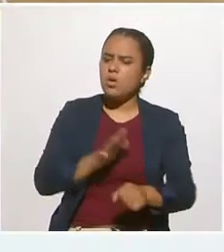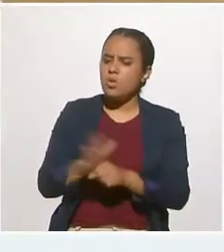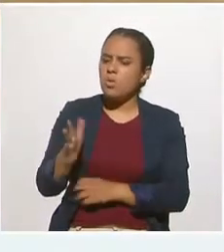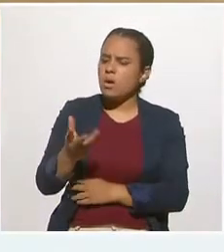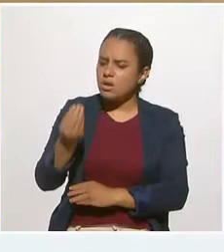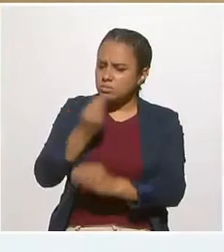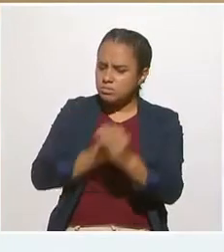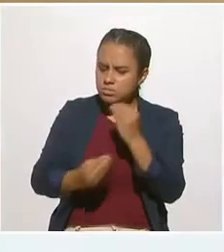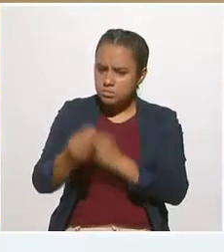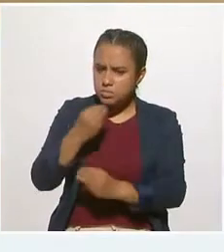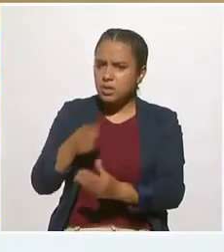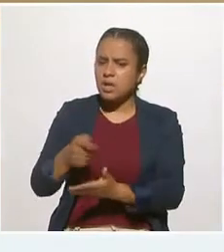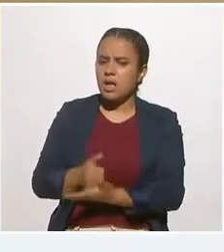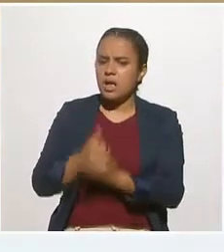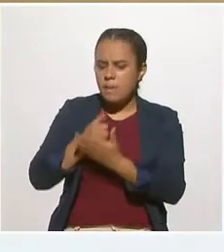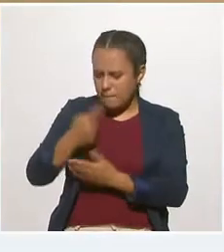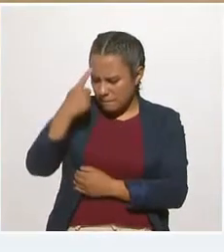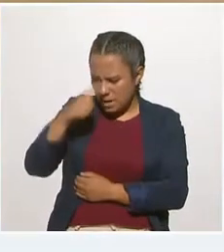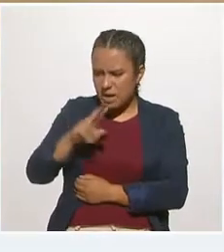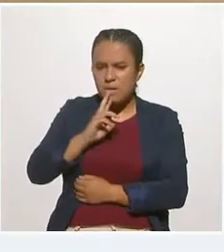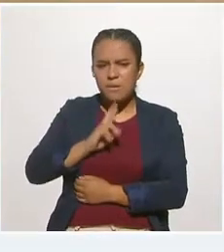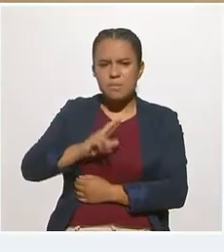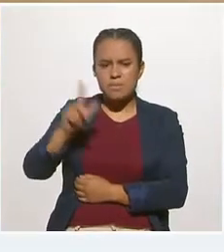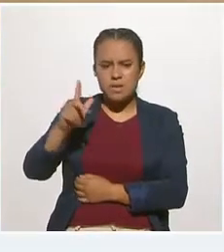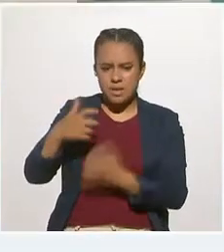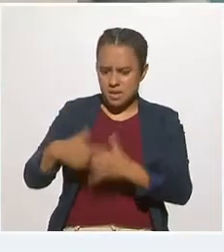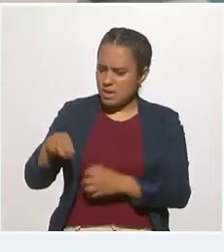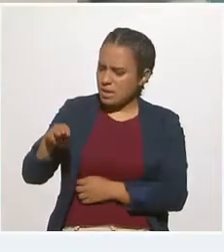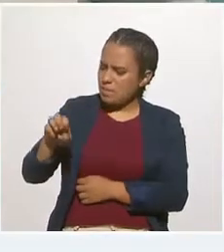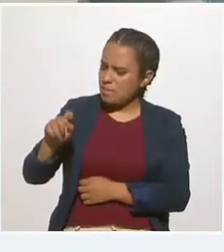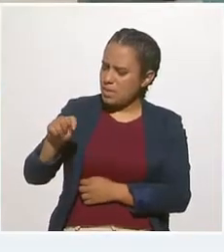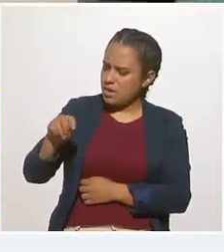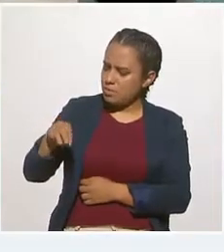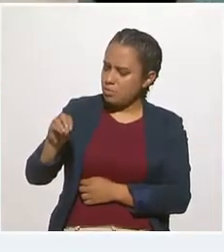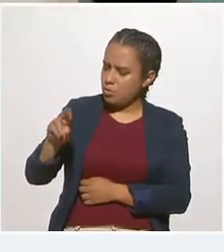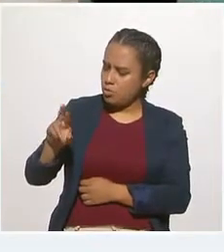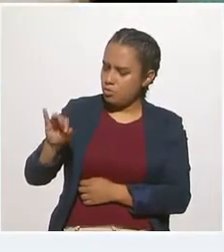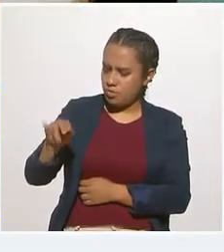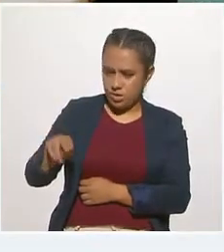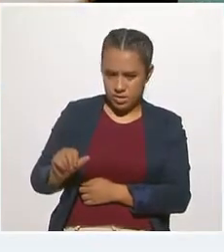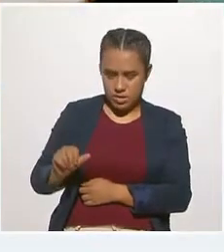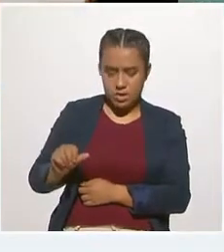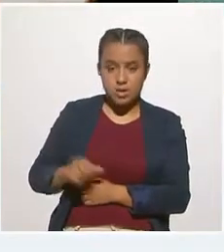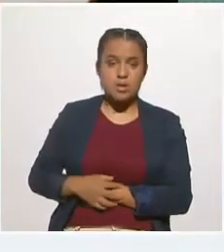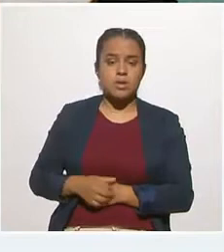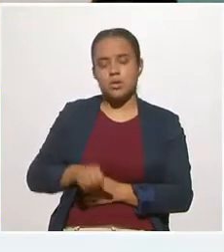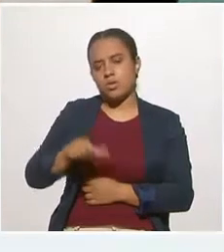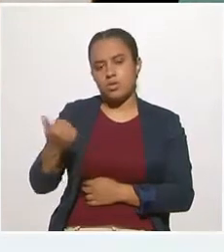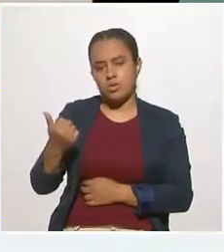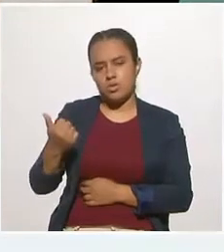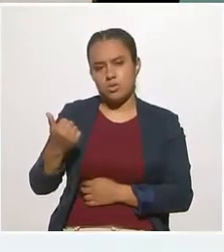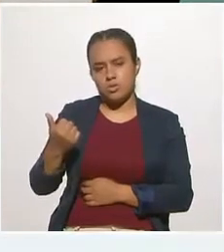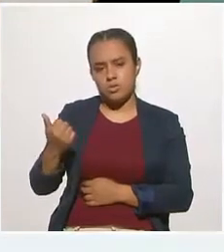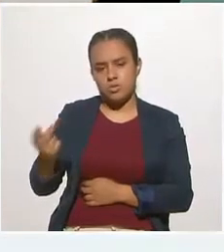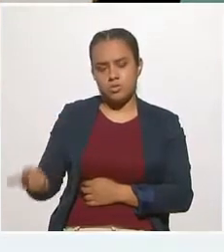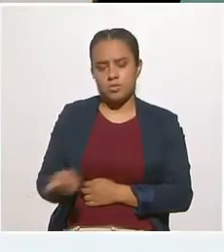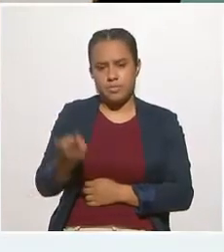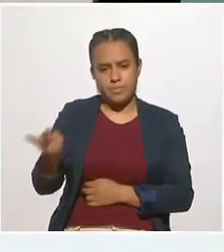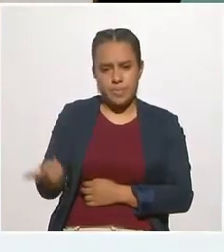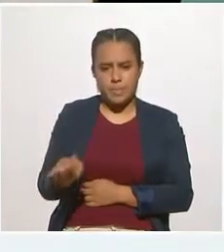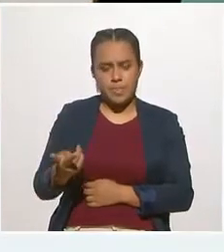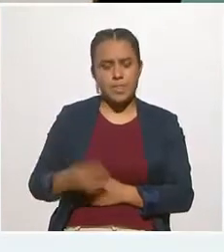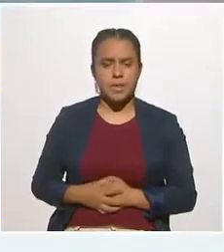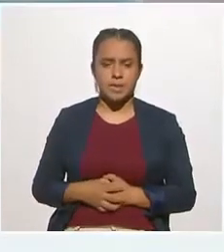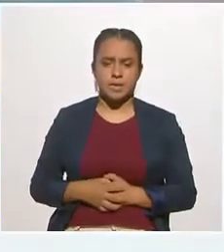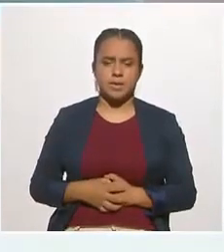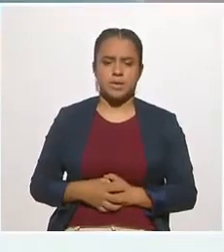a mejorar la producción de metformina? Eso nos pregunta Pedro Gutiérrez. Malégula dice, ¿me podría dar su